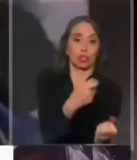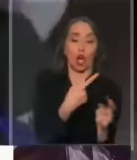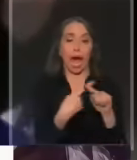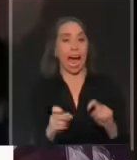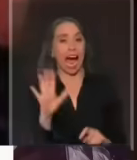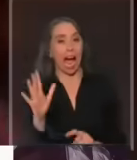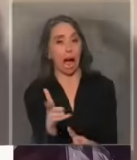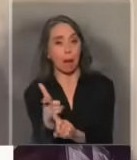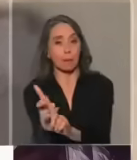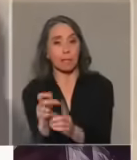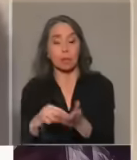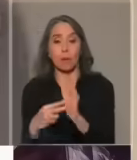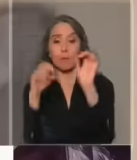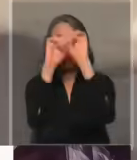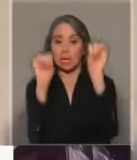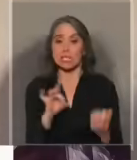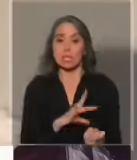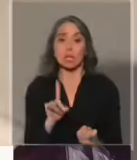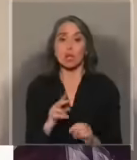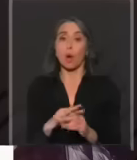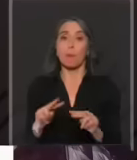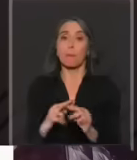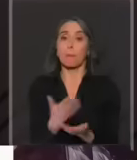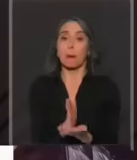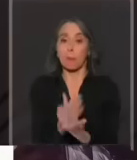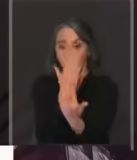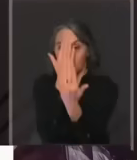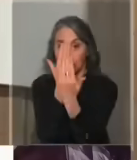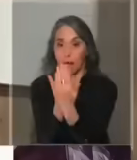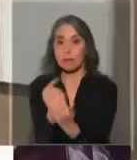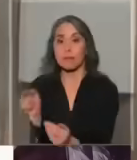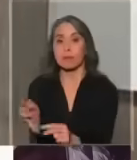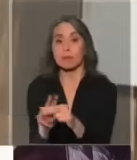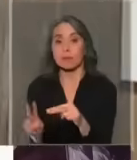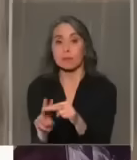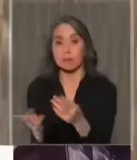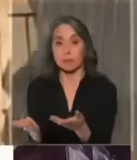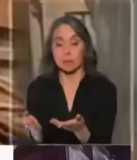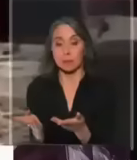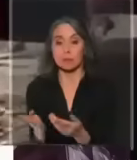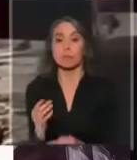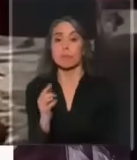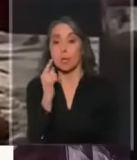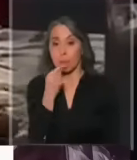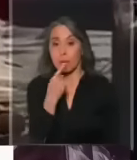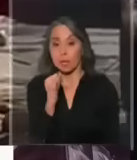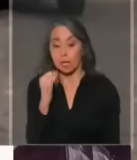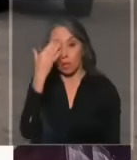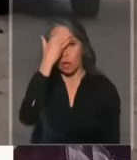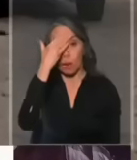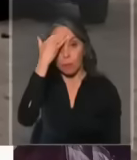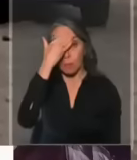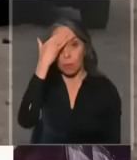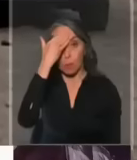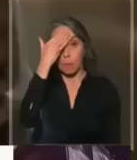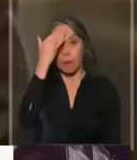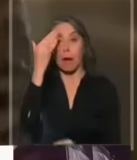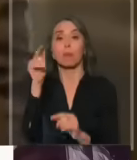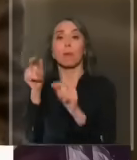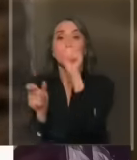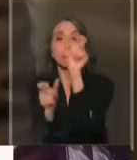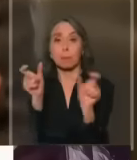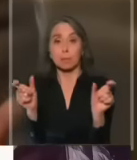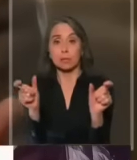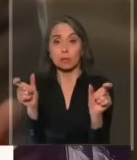puesto en jaque a un sistema que no estaba preparado para hacer frente a este tipo de acciones. Estamos preocupándonos por aquellas personas que